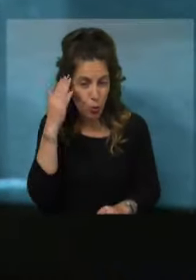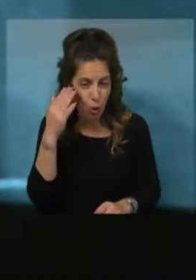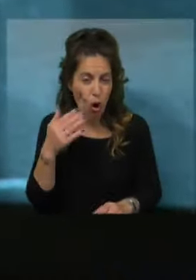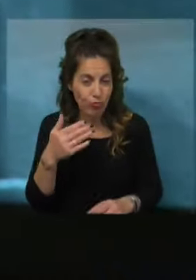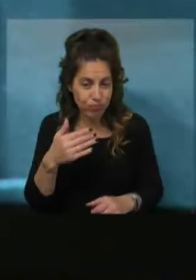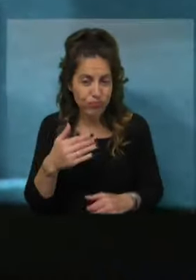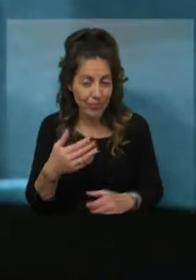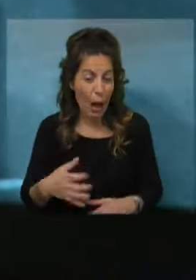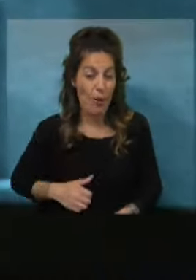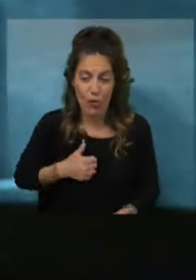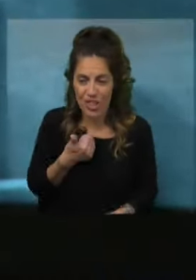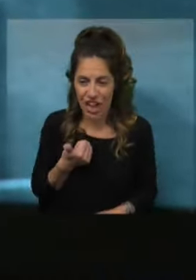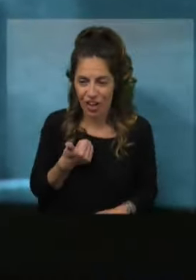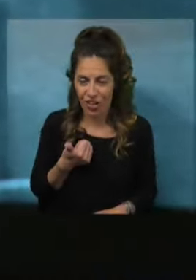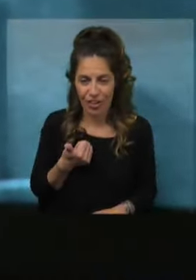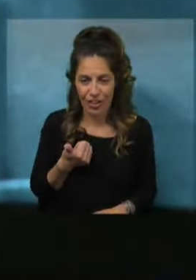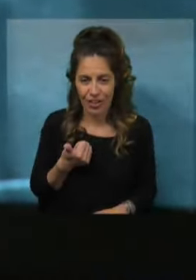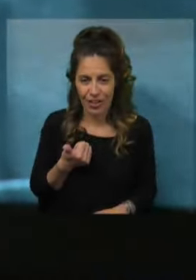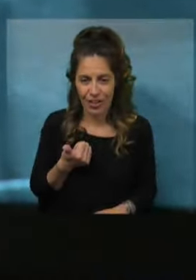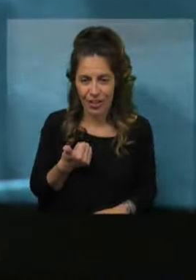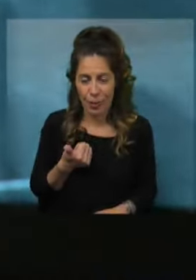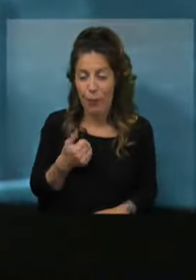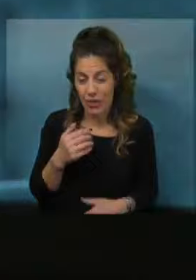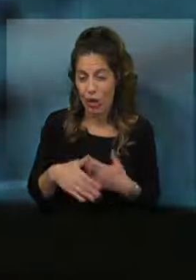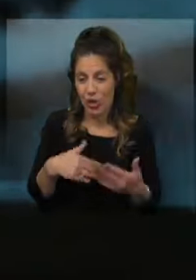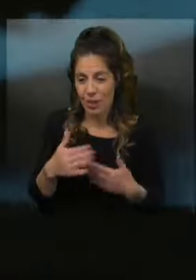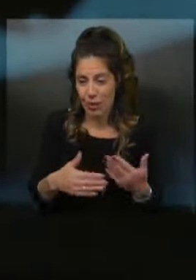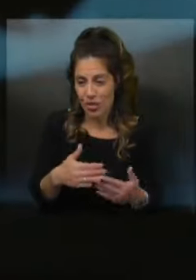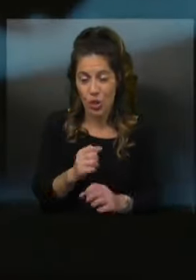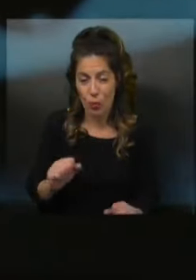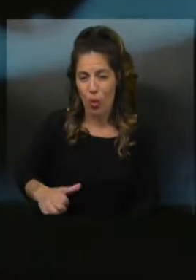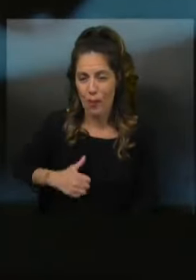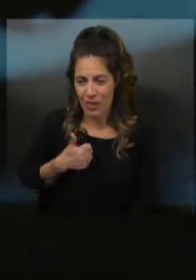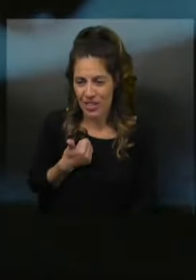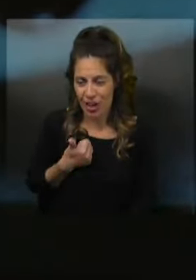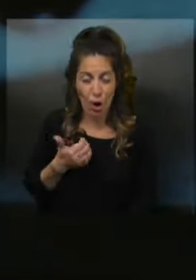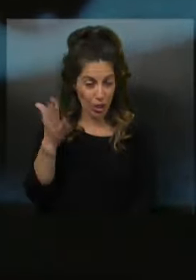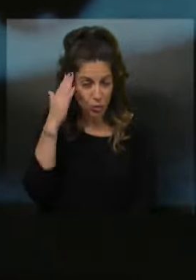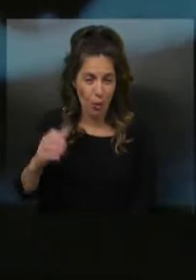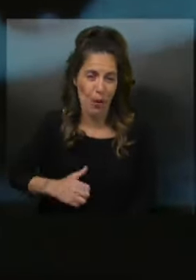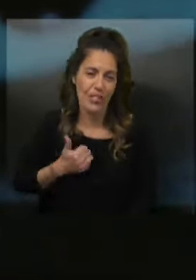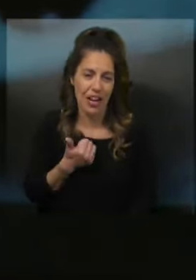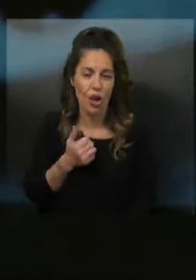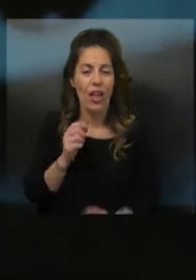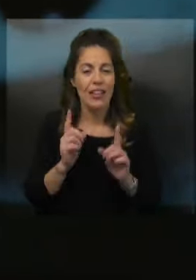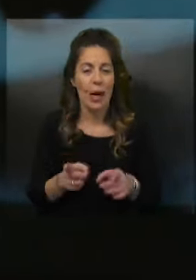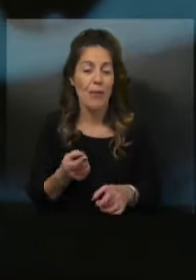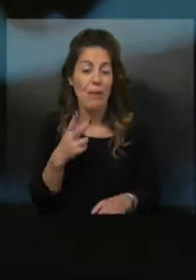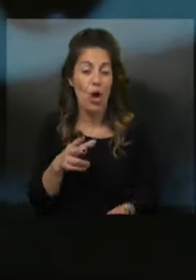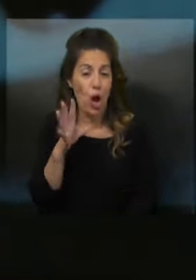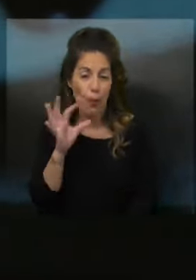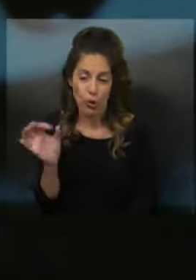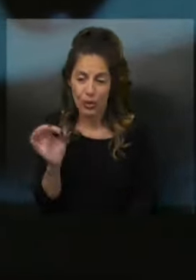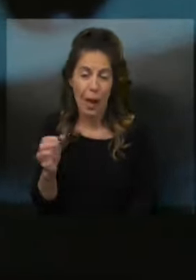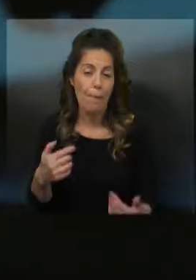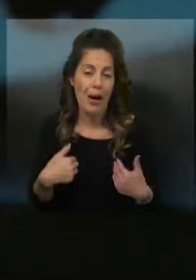supo obtener esos frutos digamos de todo ese proceso que había hecho y a su vez esto que decía Fernando también de la oportunidad que para